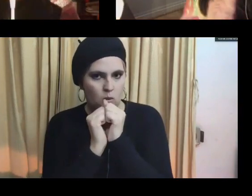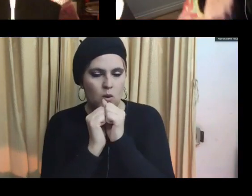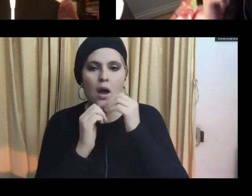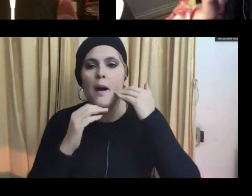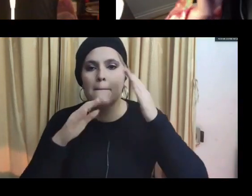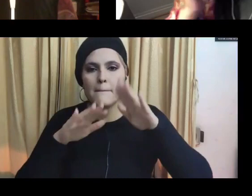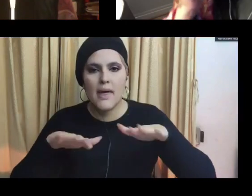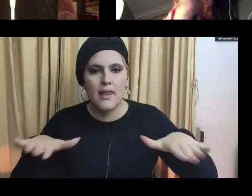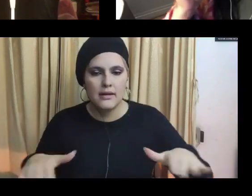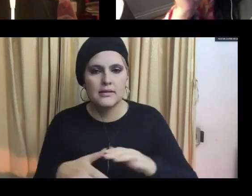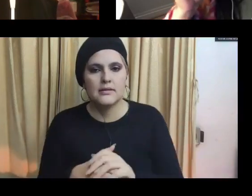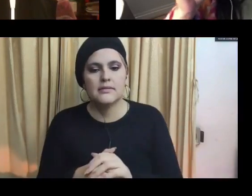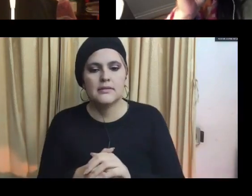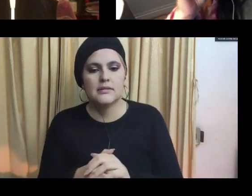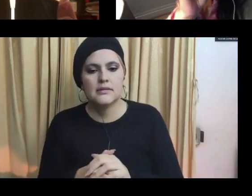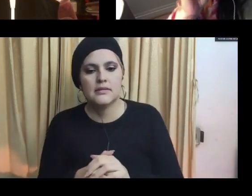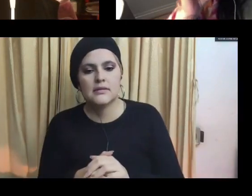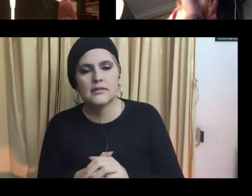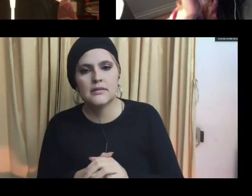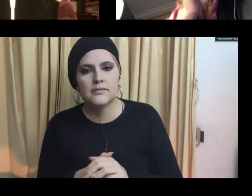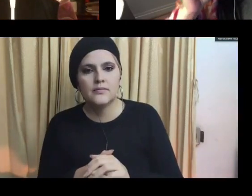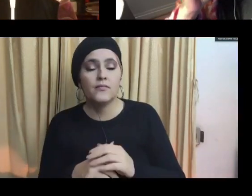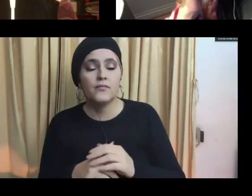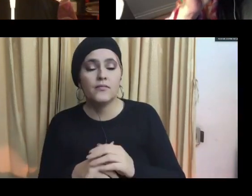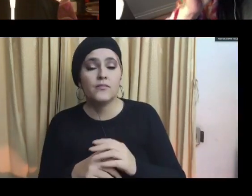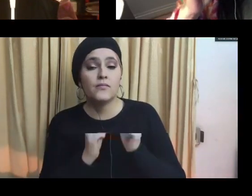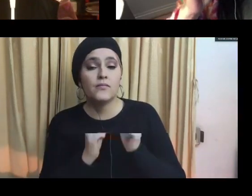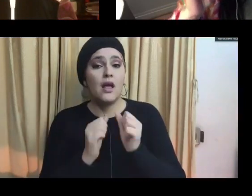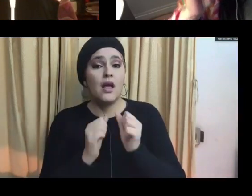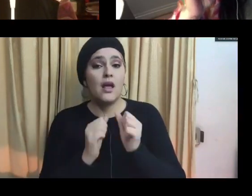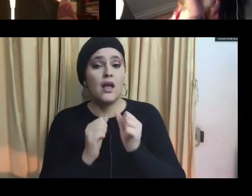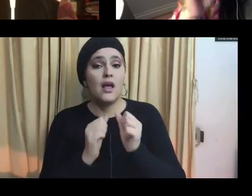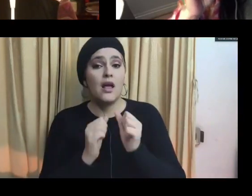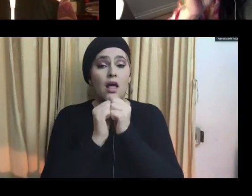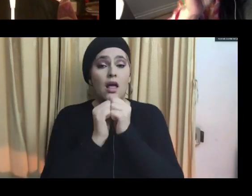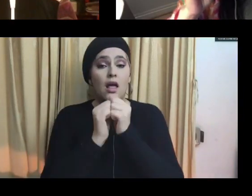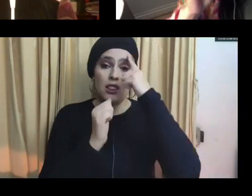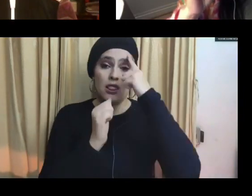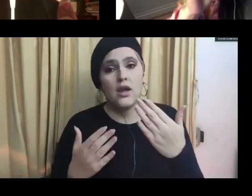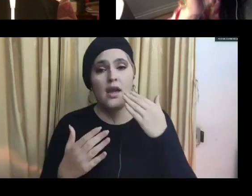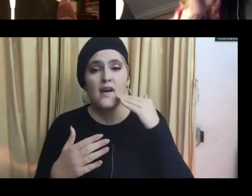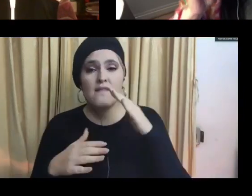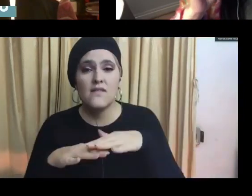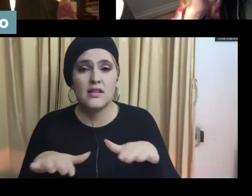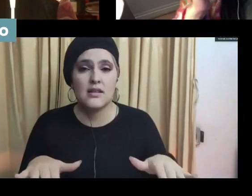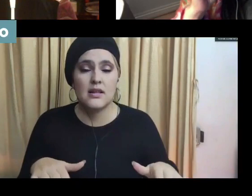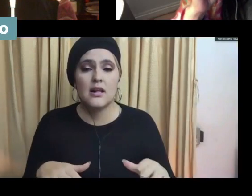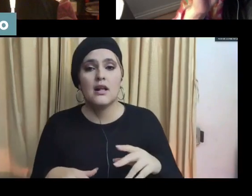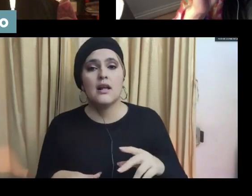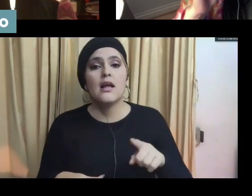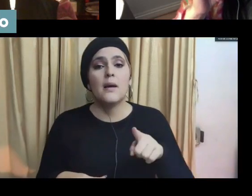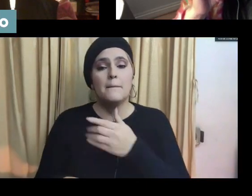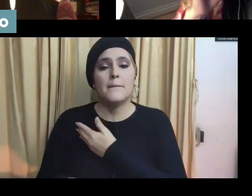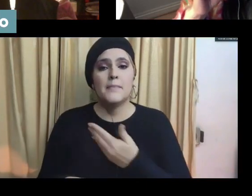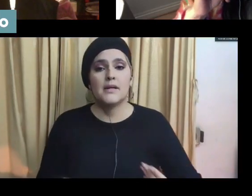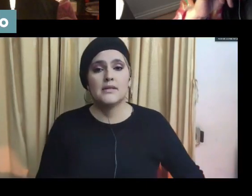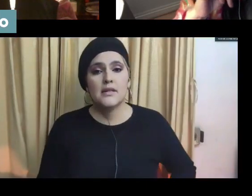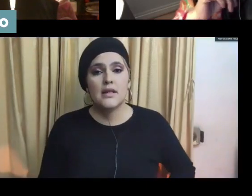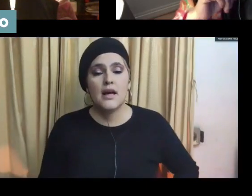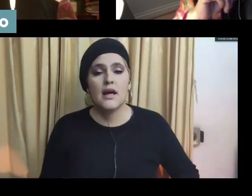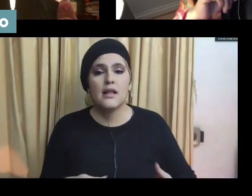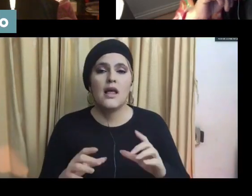en neuropsicología infantil y del desarrollo de la Universidad Pablo de Olavide, España, presidenta del Comité de Medios y Salud de la Sociedad Chilena de